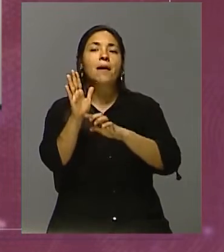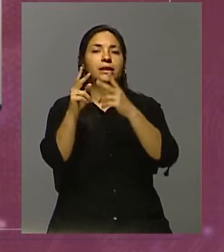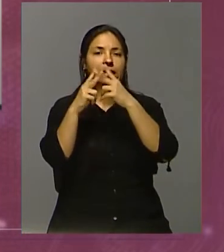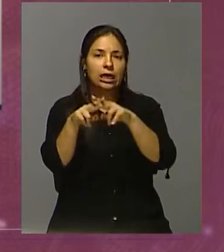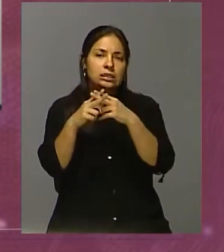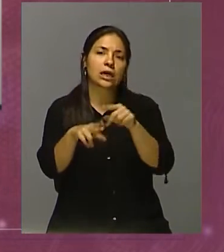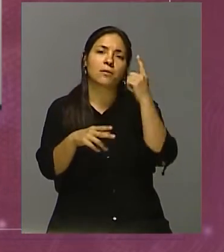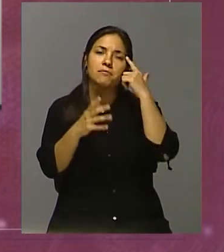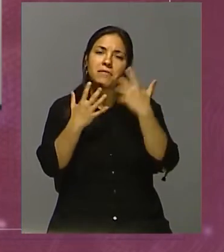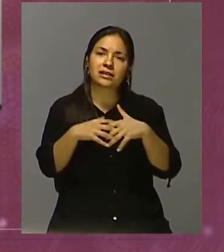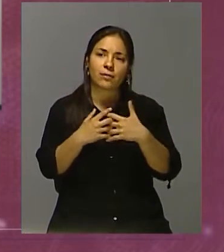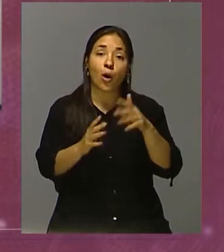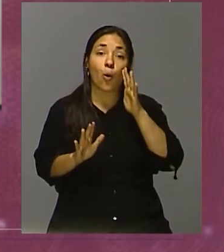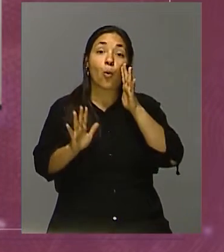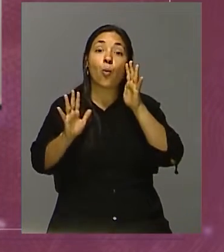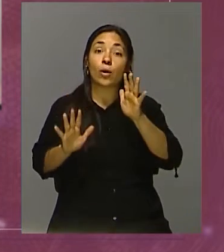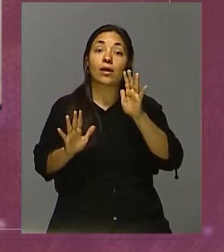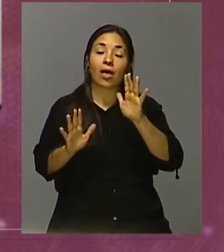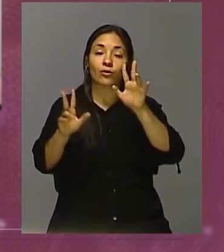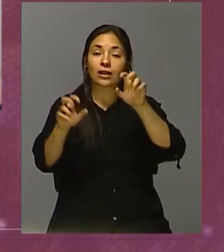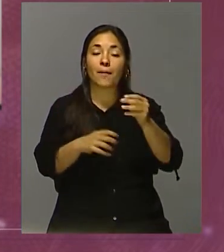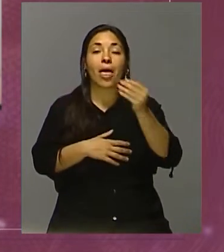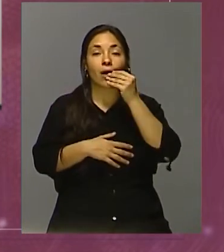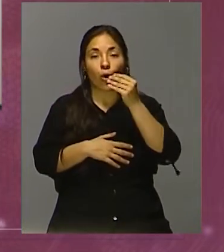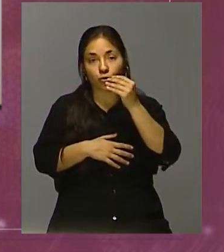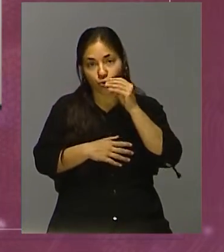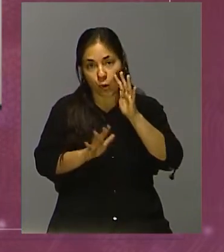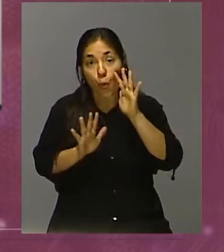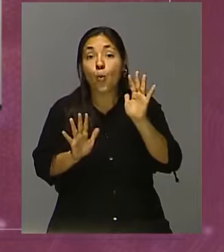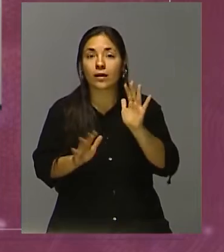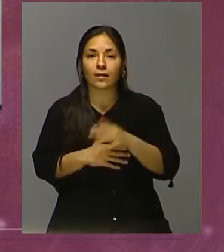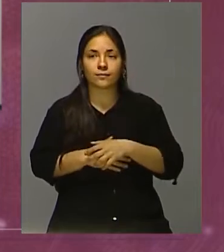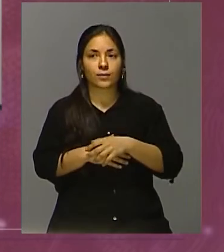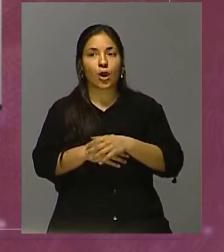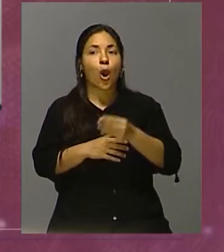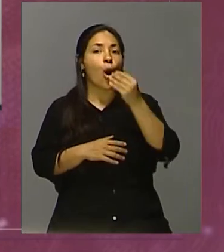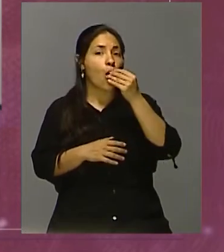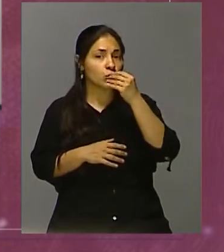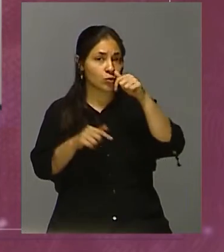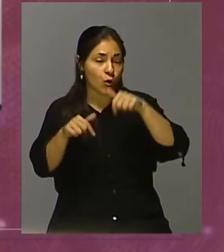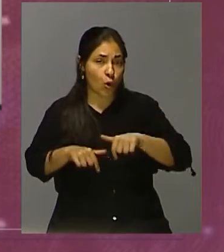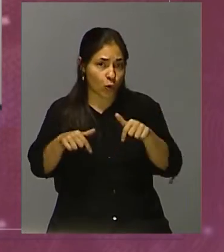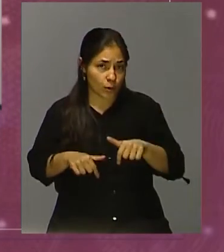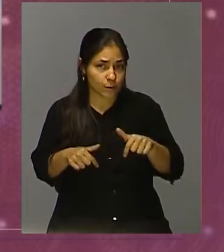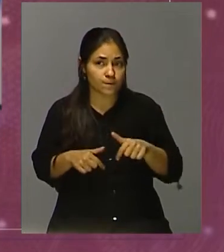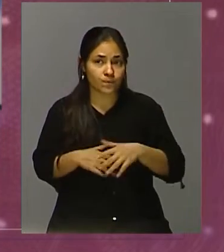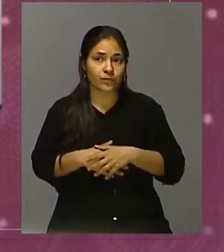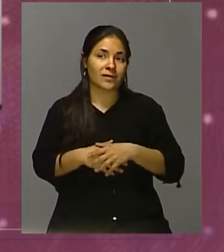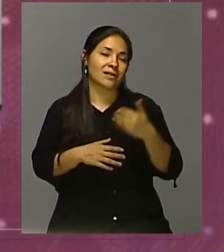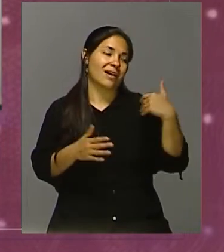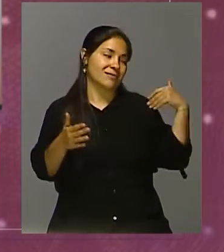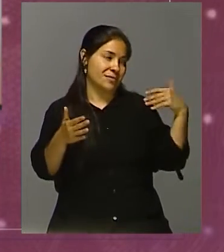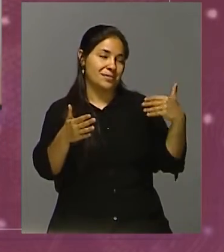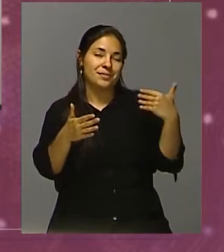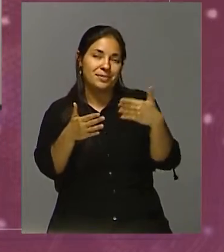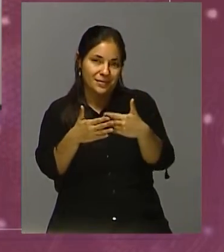Decimos, ojo con el tema del consumo. Es decir, el consumo hoy, hace tiempo, pero a hoy